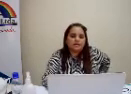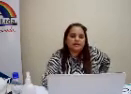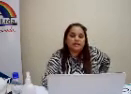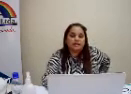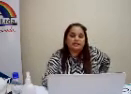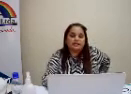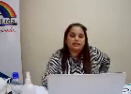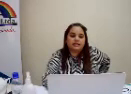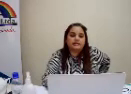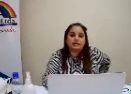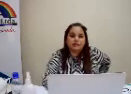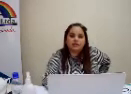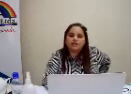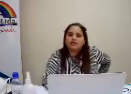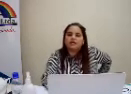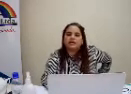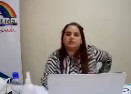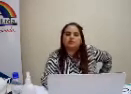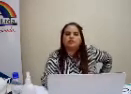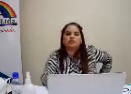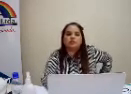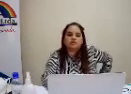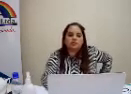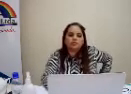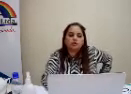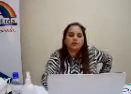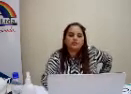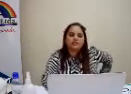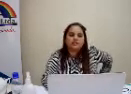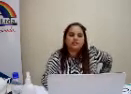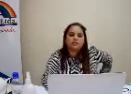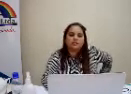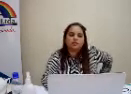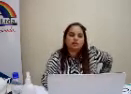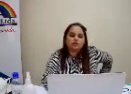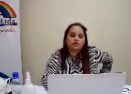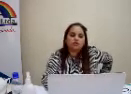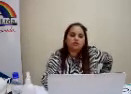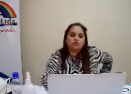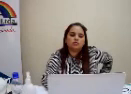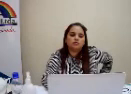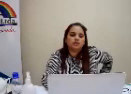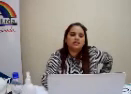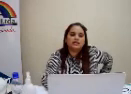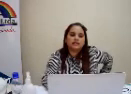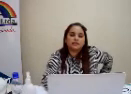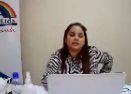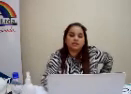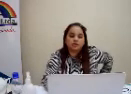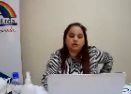se llama DSM. Entonces, cuando nos pasamos los pacientes, tenemos un diagnóstico, sí, según